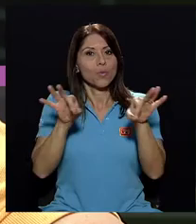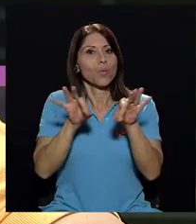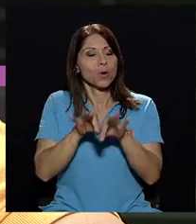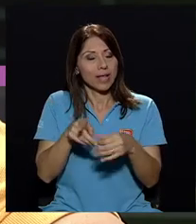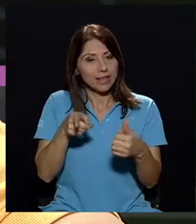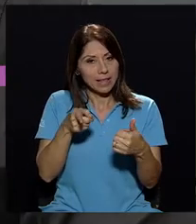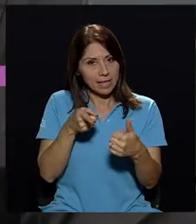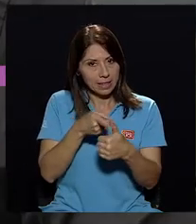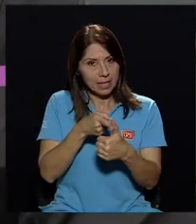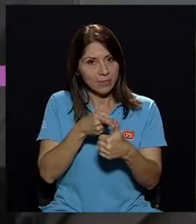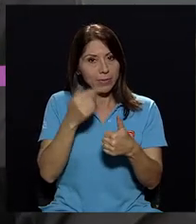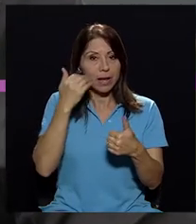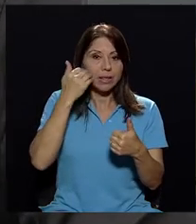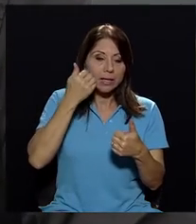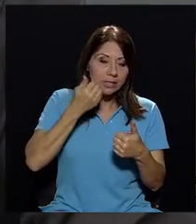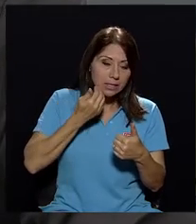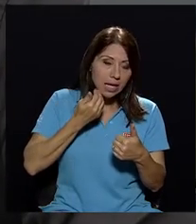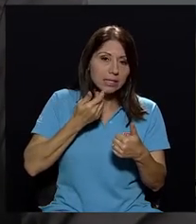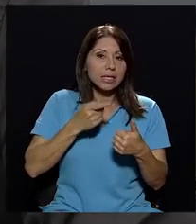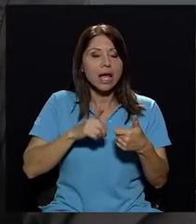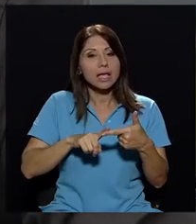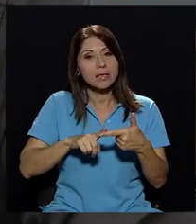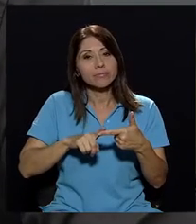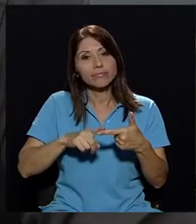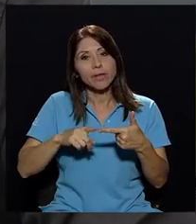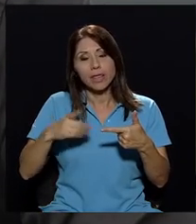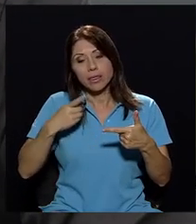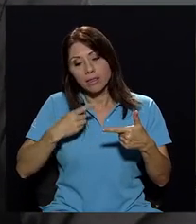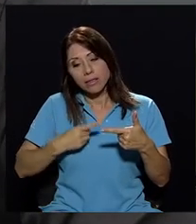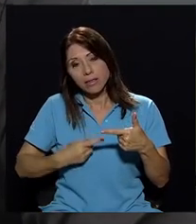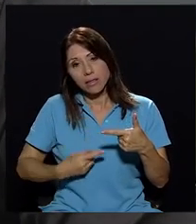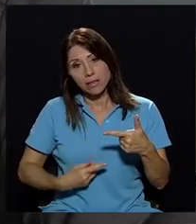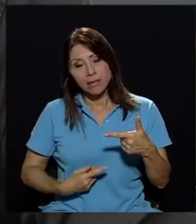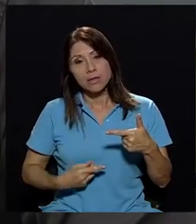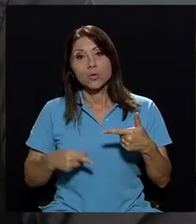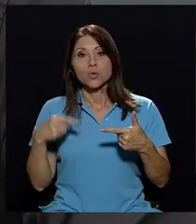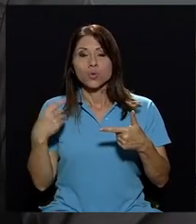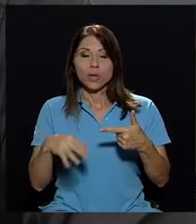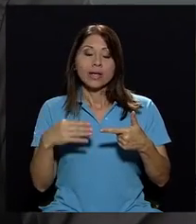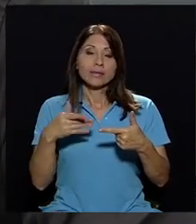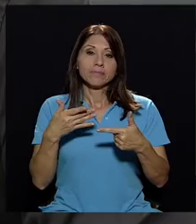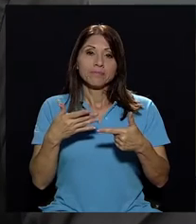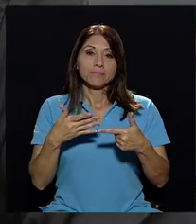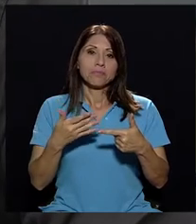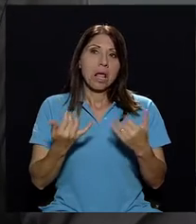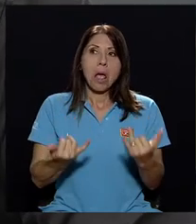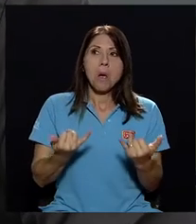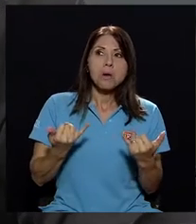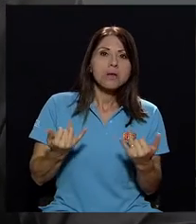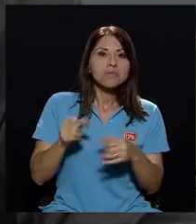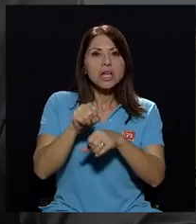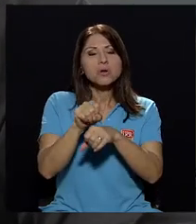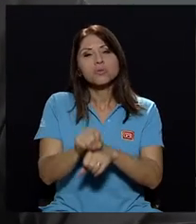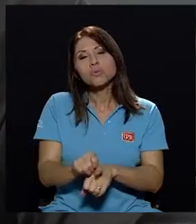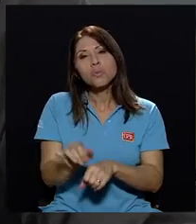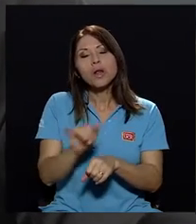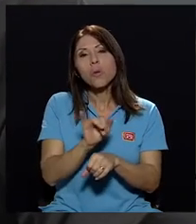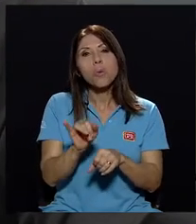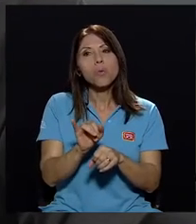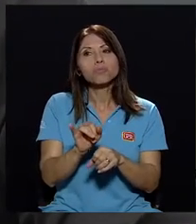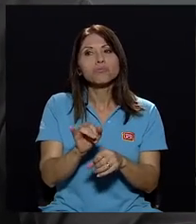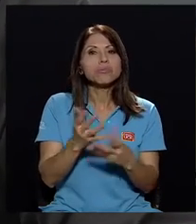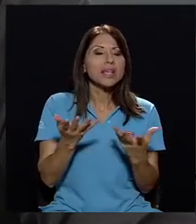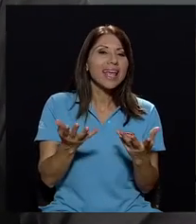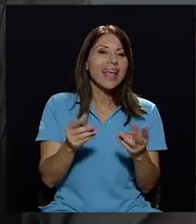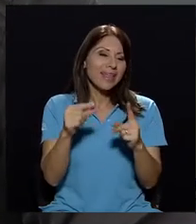entre la tristeza y la depresión. Se ha tendido como a vulgarizar un poco